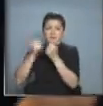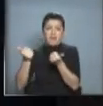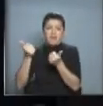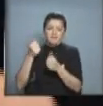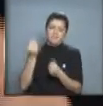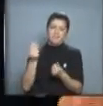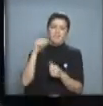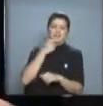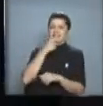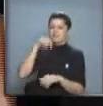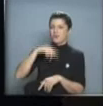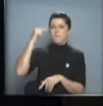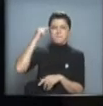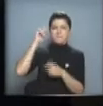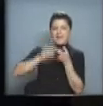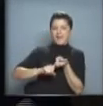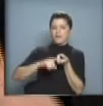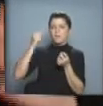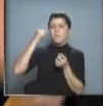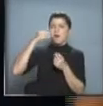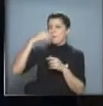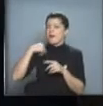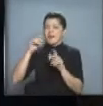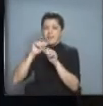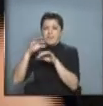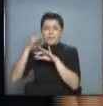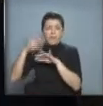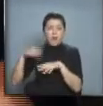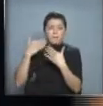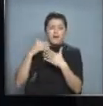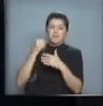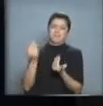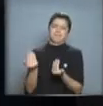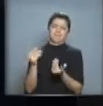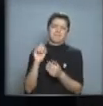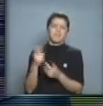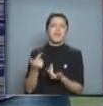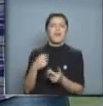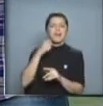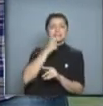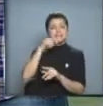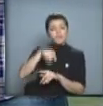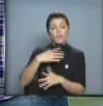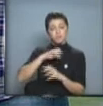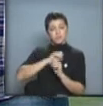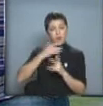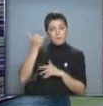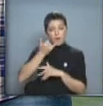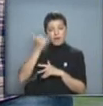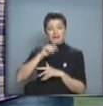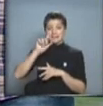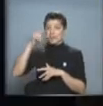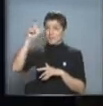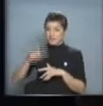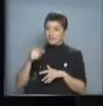no me caso por miedo al divorcio, nunca te vas a casar. Uno, si uno lo siente y quiere y ama a la otra persona, si tiene ganas